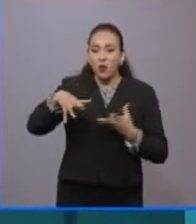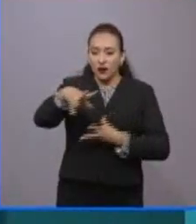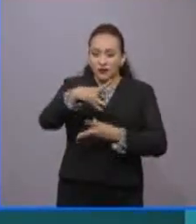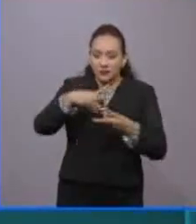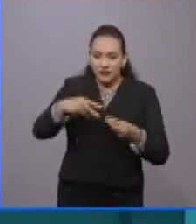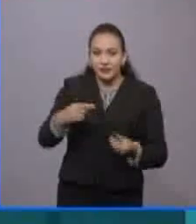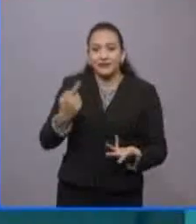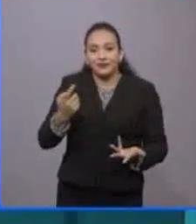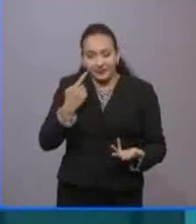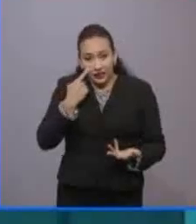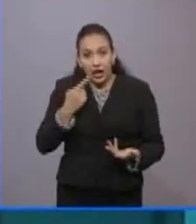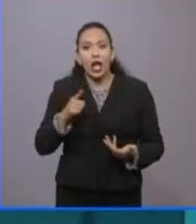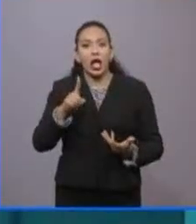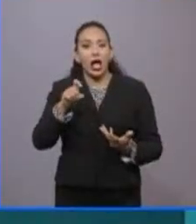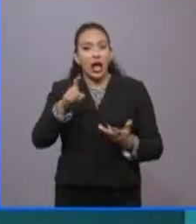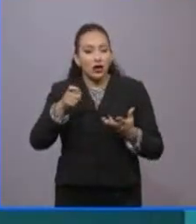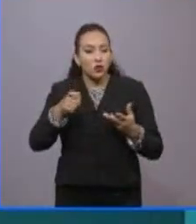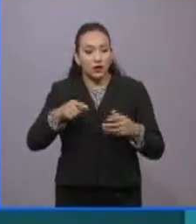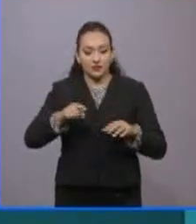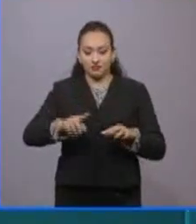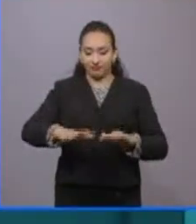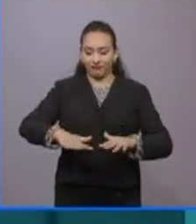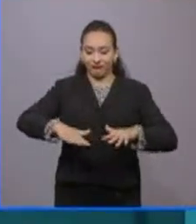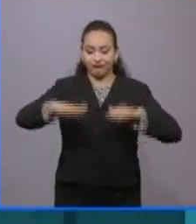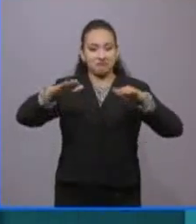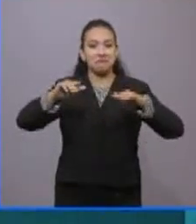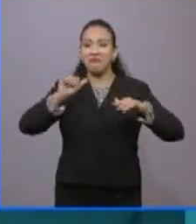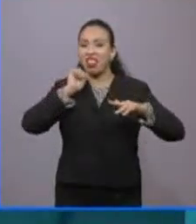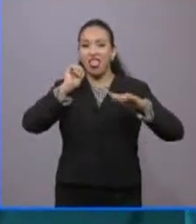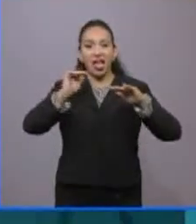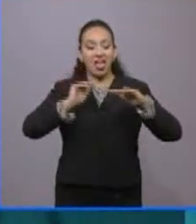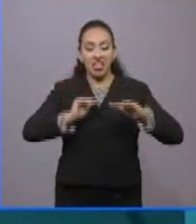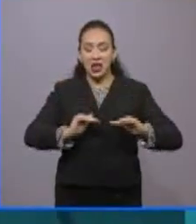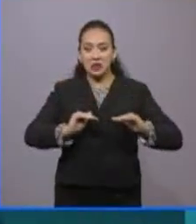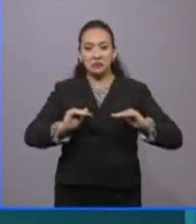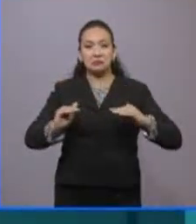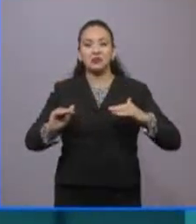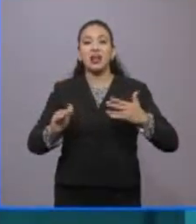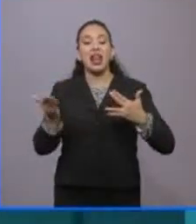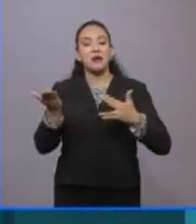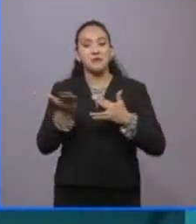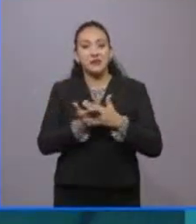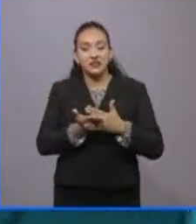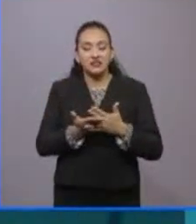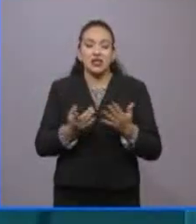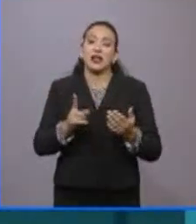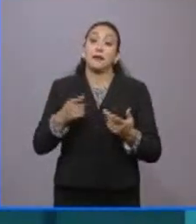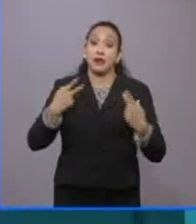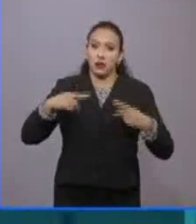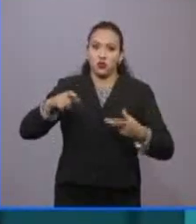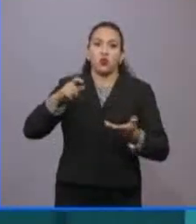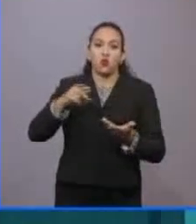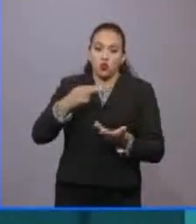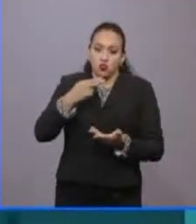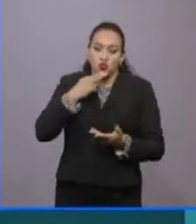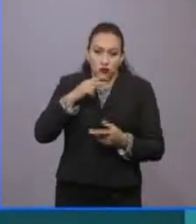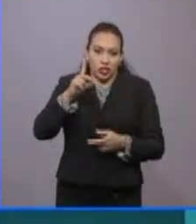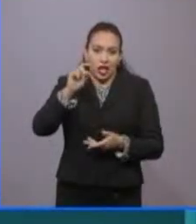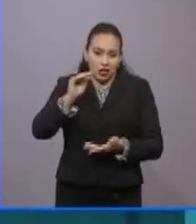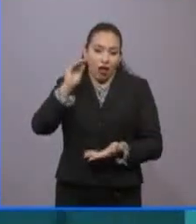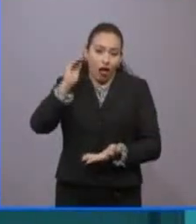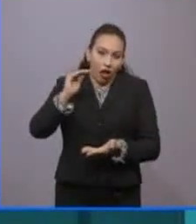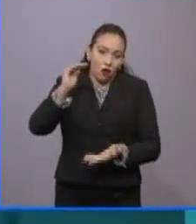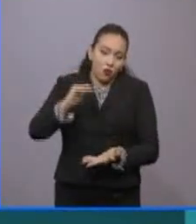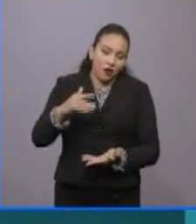se recuperan los acuíferos lo suficiente, se consume mucho más de lo que